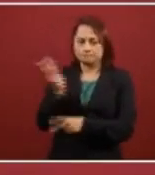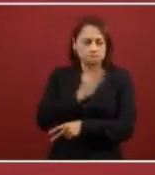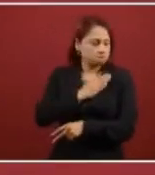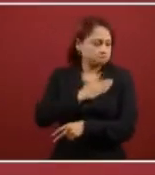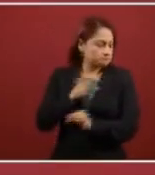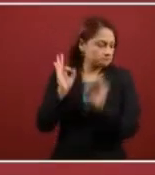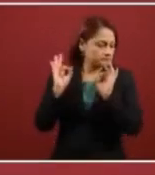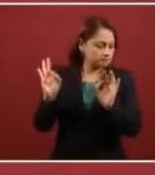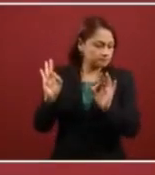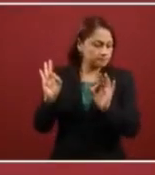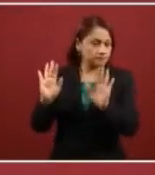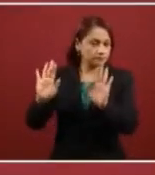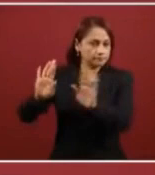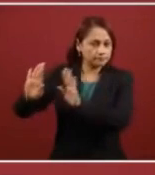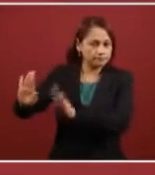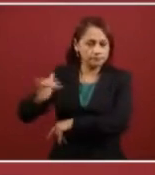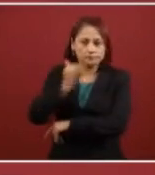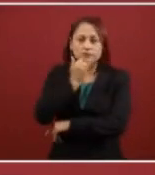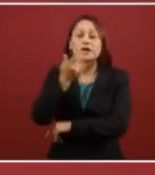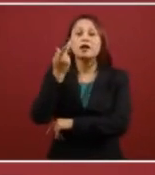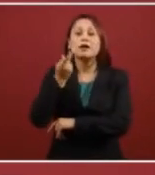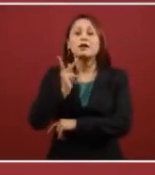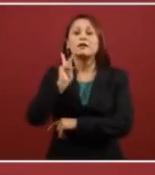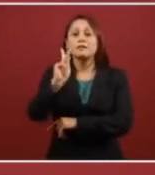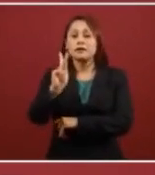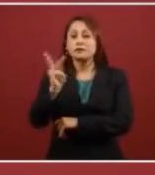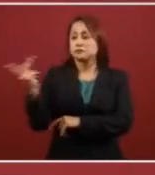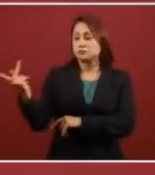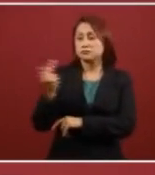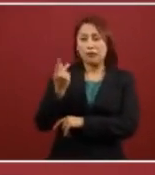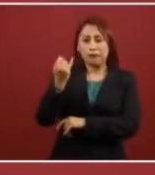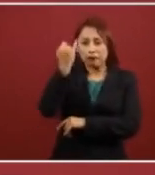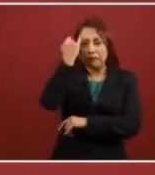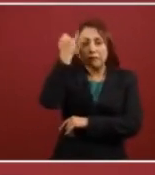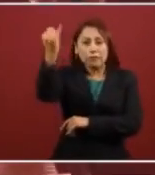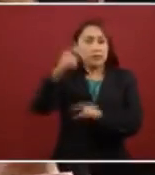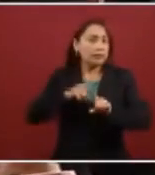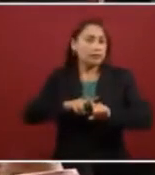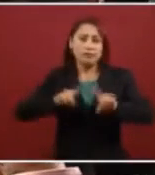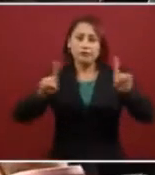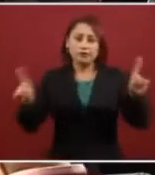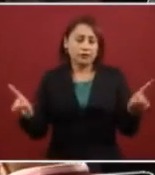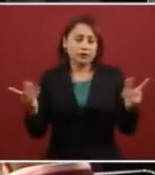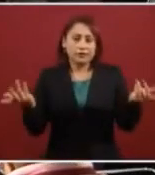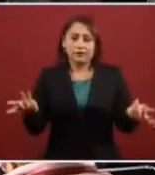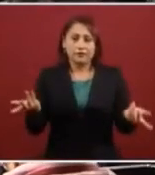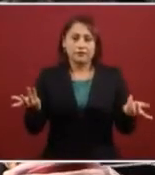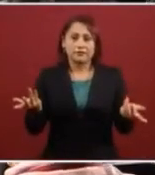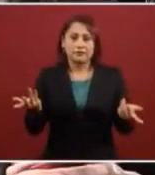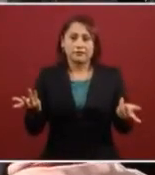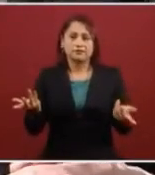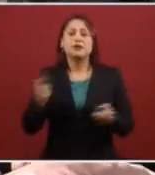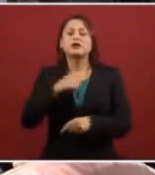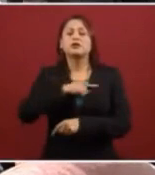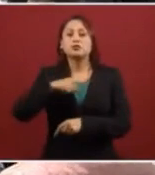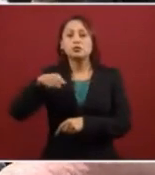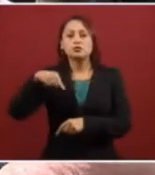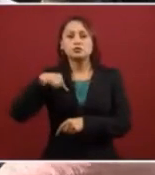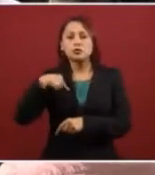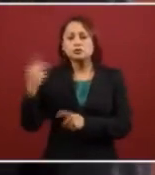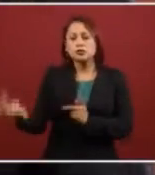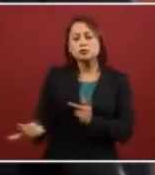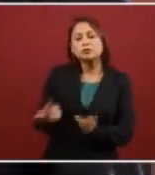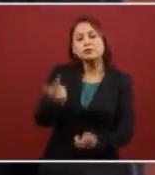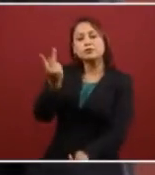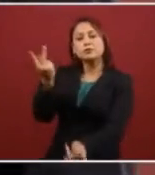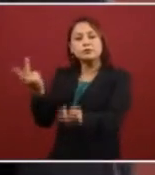but we have different concepciones distintas. Concepts. O sea, nosotros siempre we always nos cuestionamos. Question